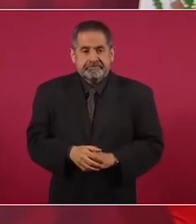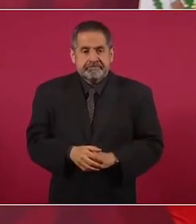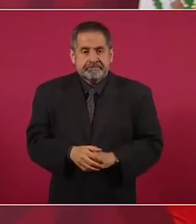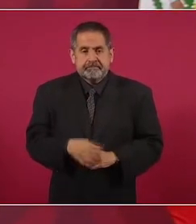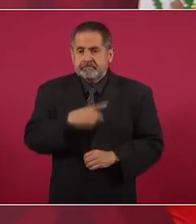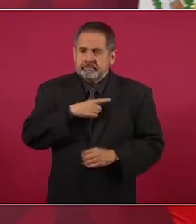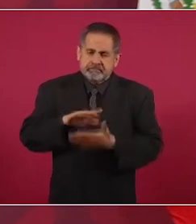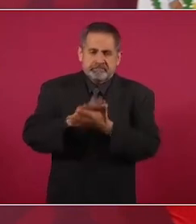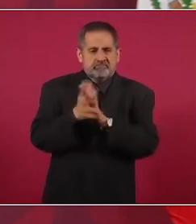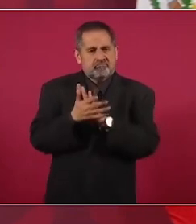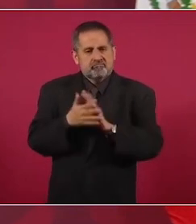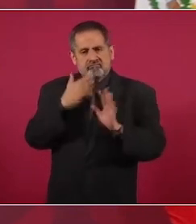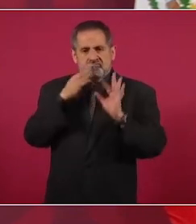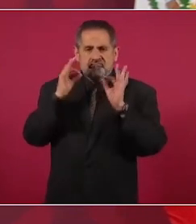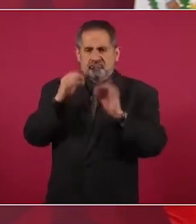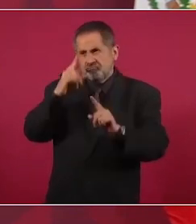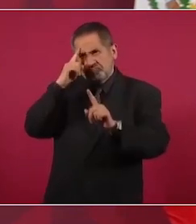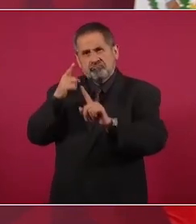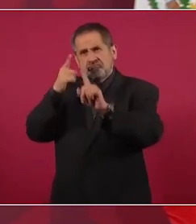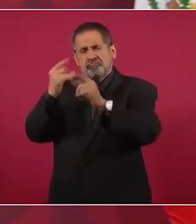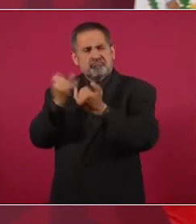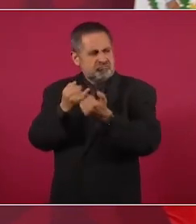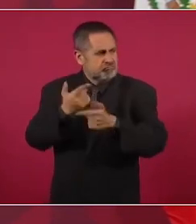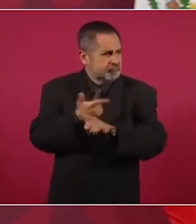Debe convertirse en una célebre causa